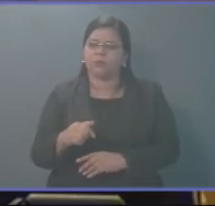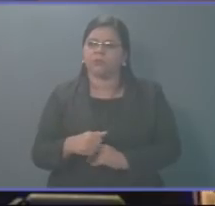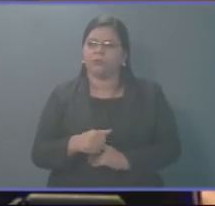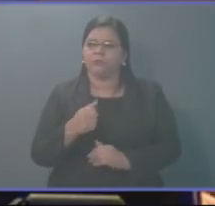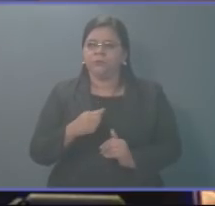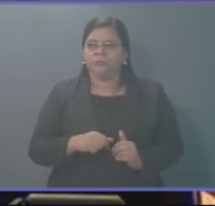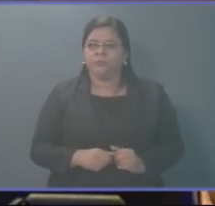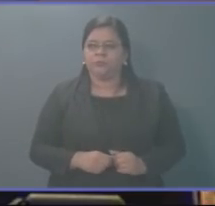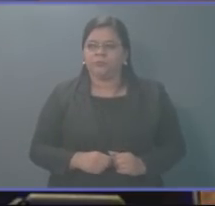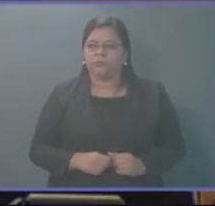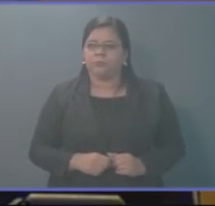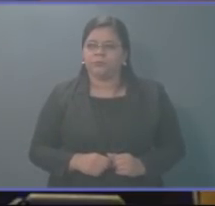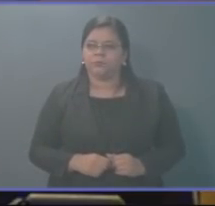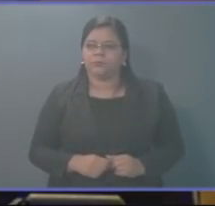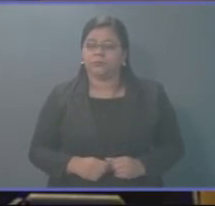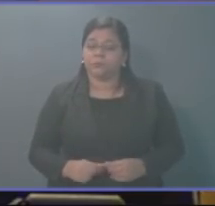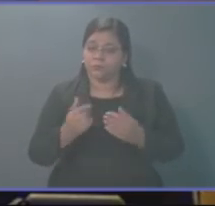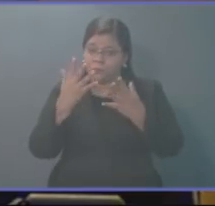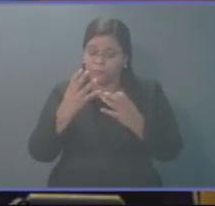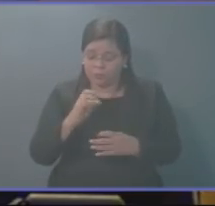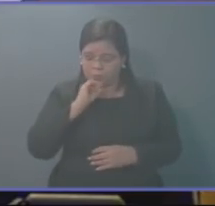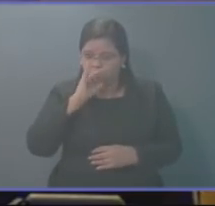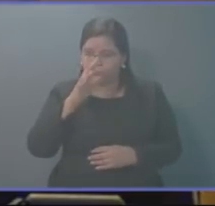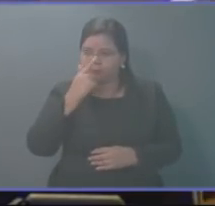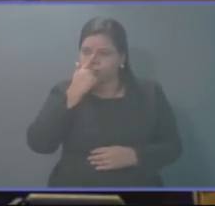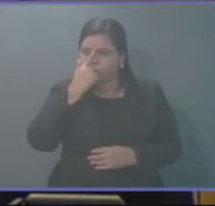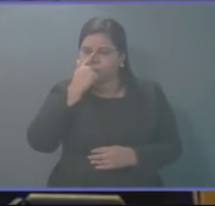interpelados. Diciendo esto,